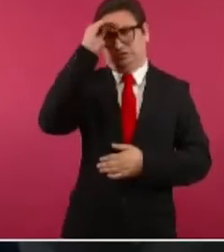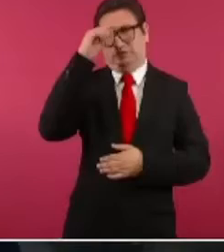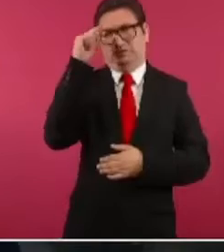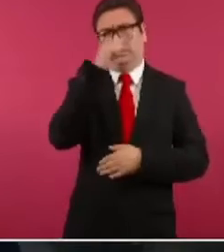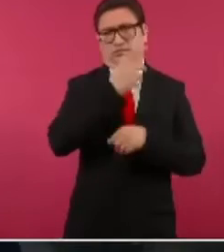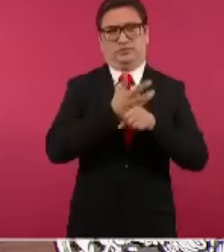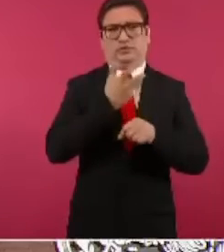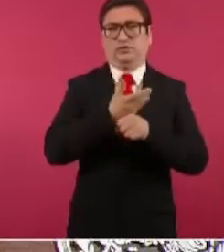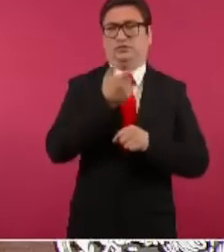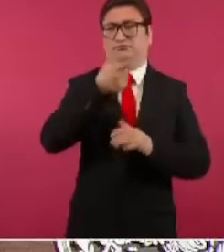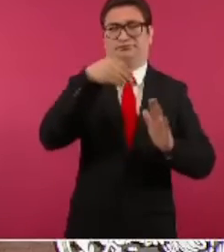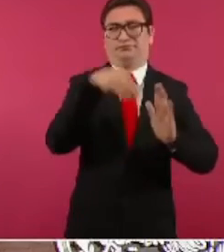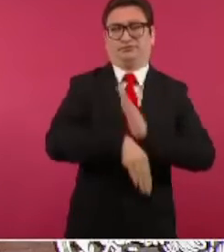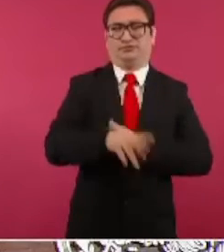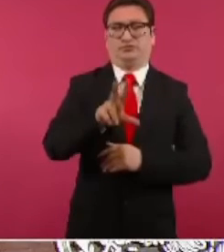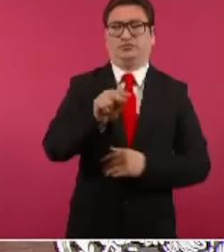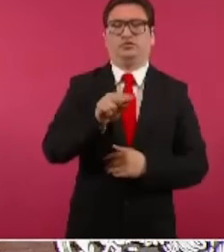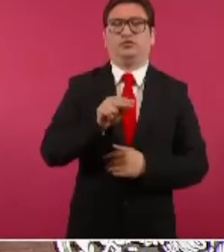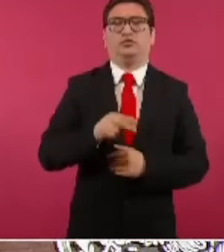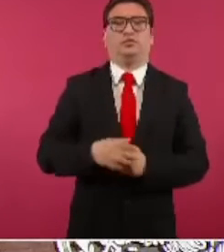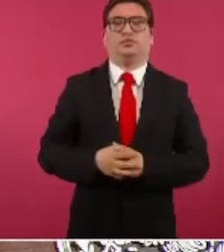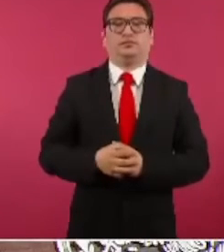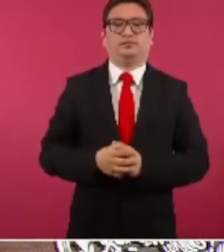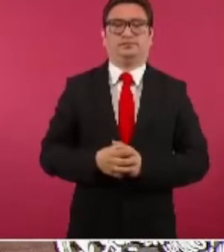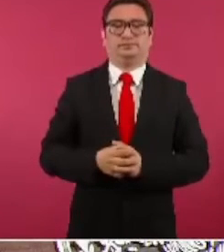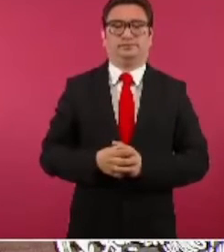recesión. Hay